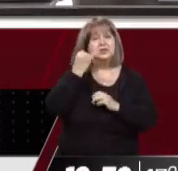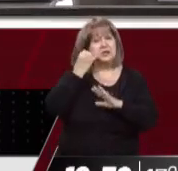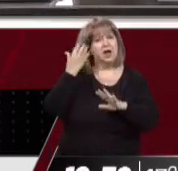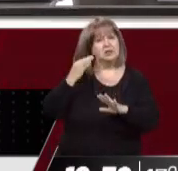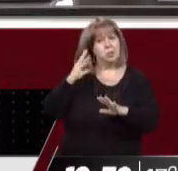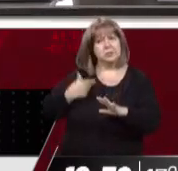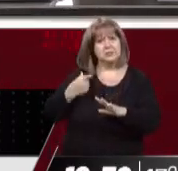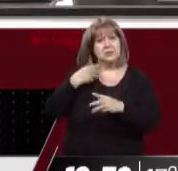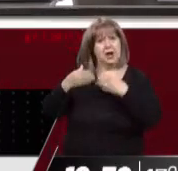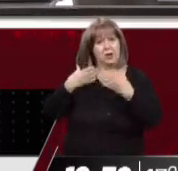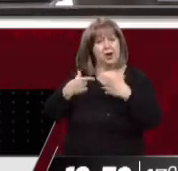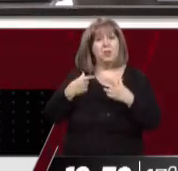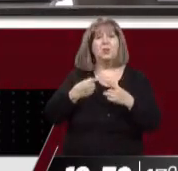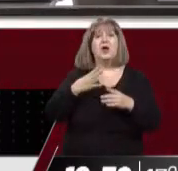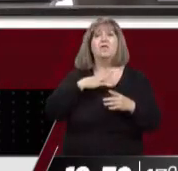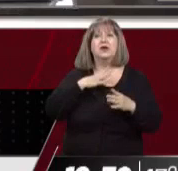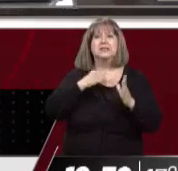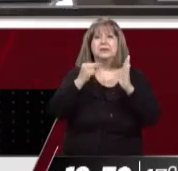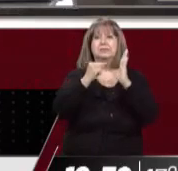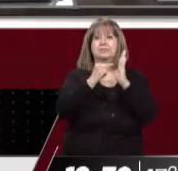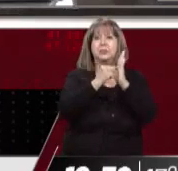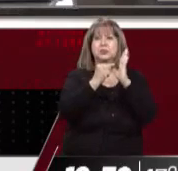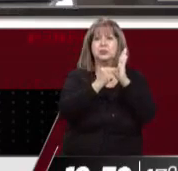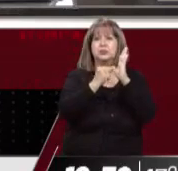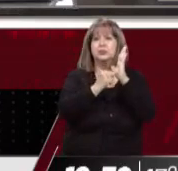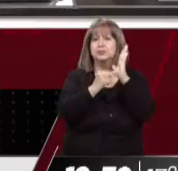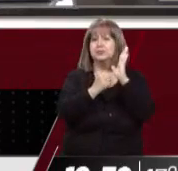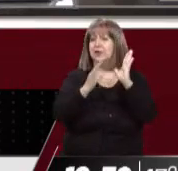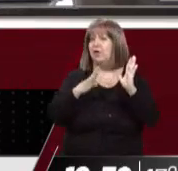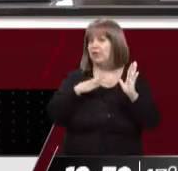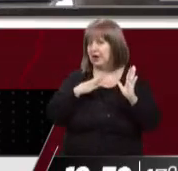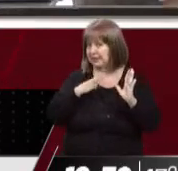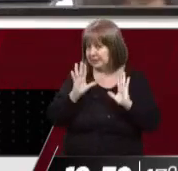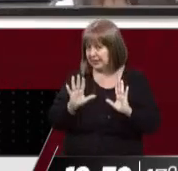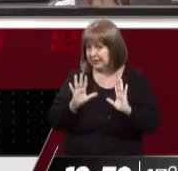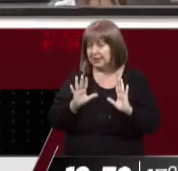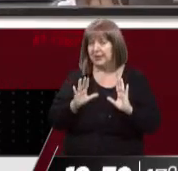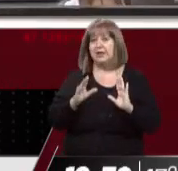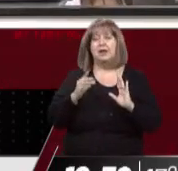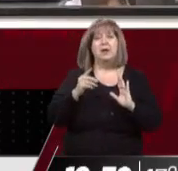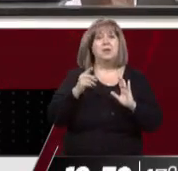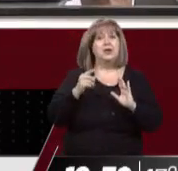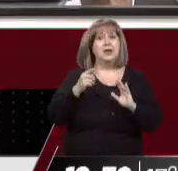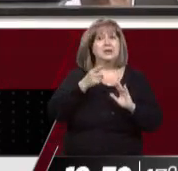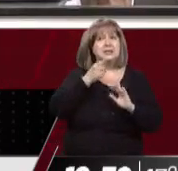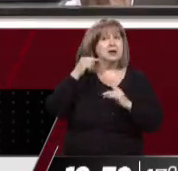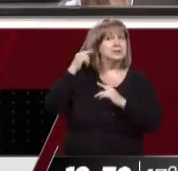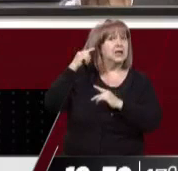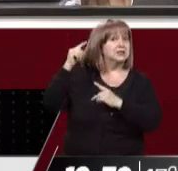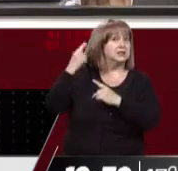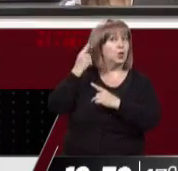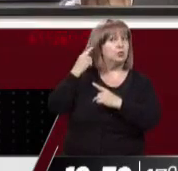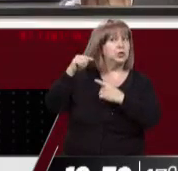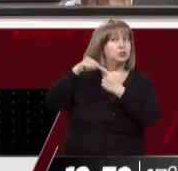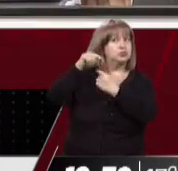temprano, porque no hay precisiones, aunque todo el mundo cita fuentes de la Casa de Gobierno que vienen resonando ya desde el fin de